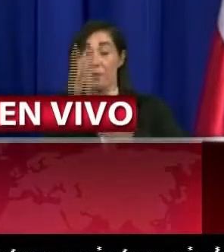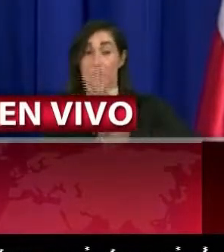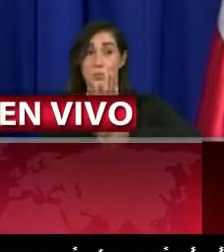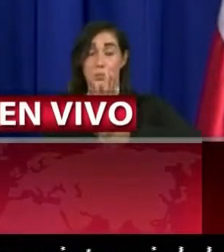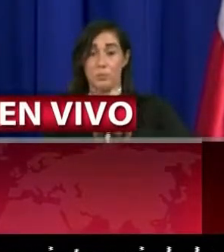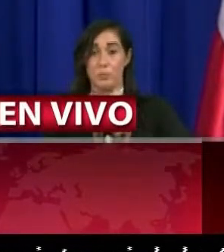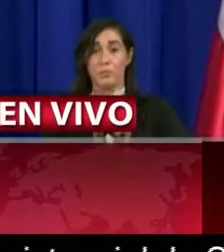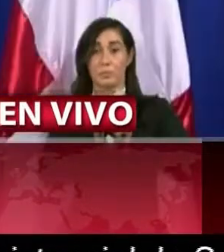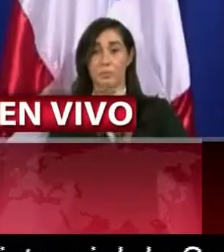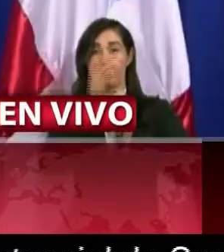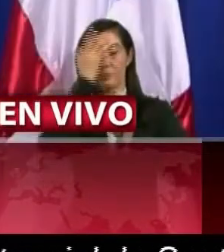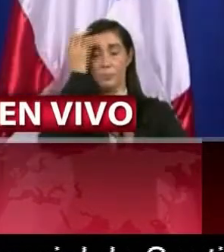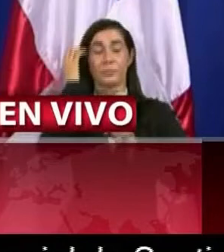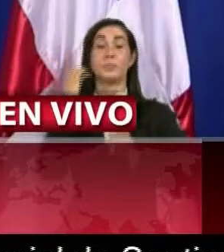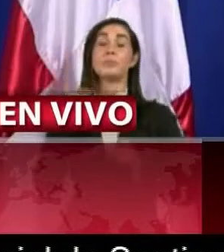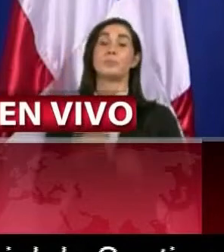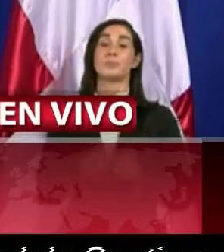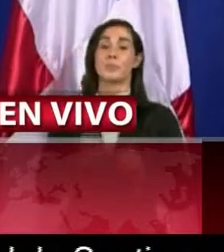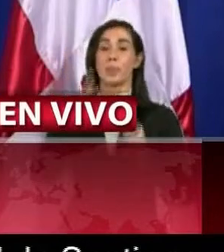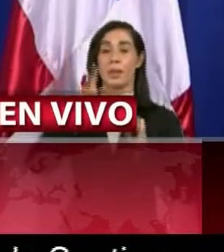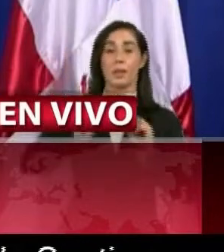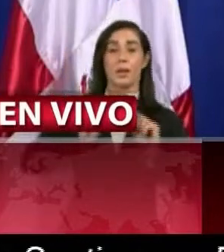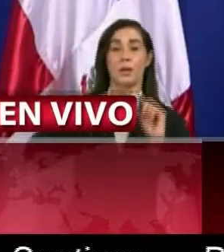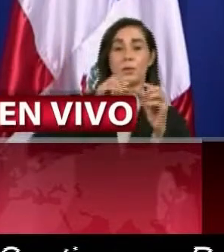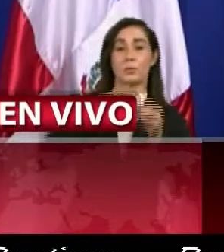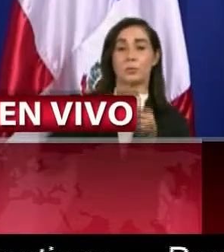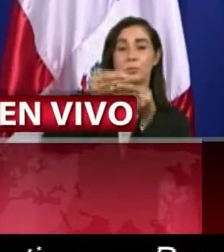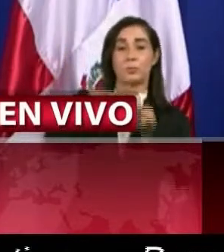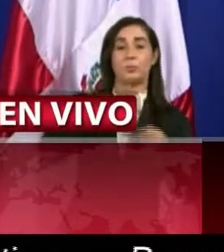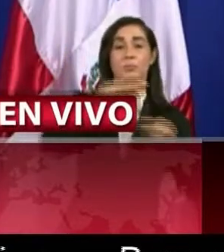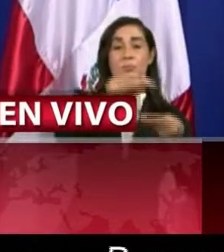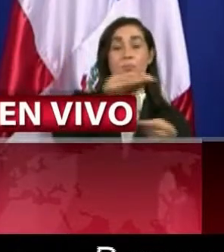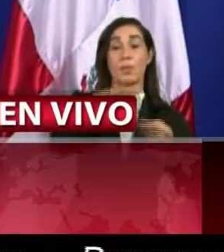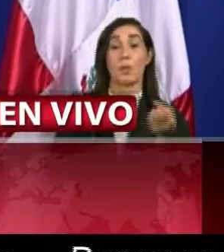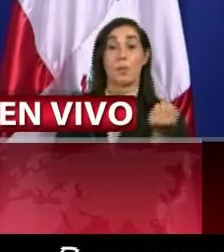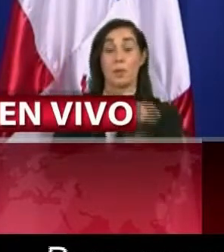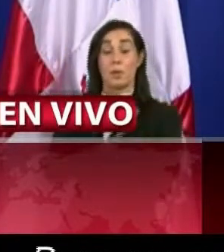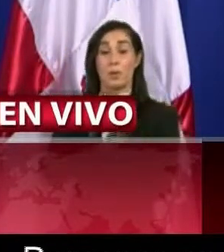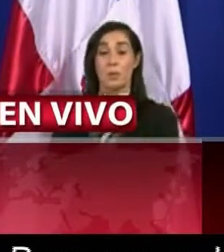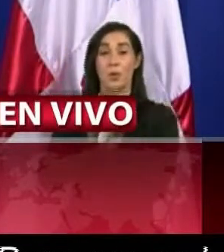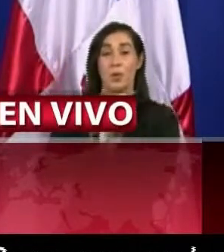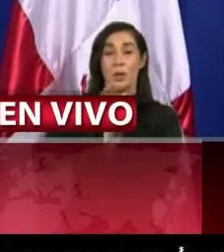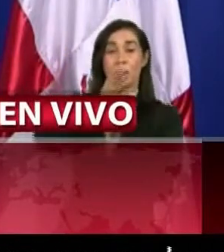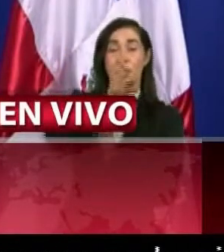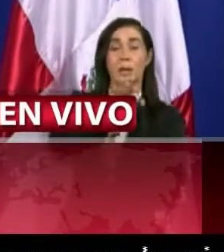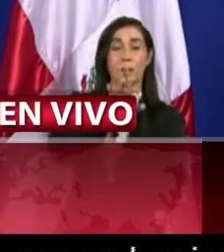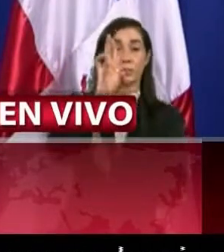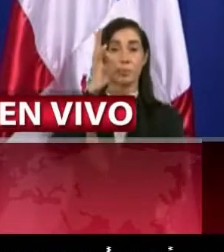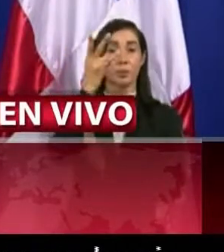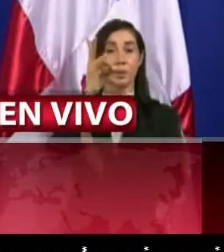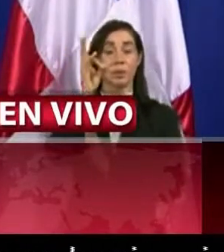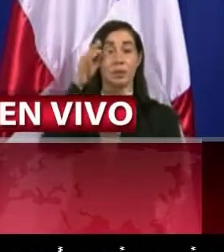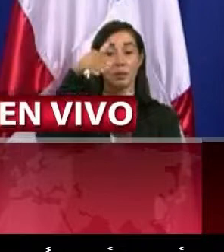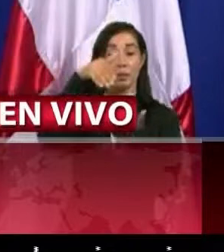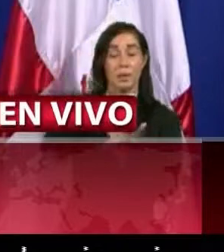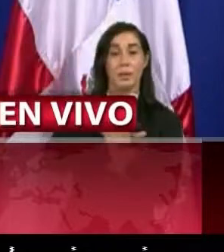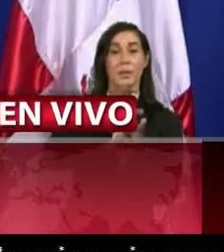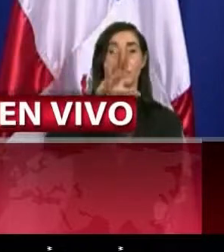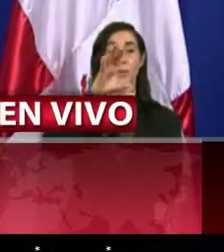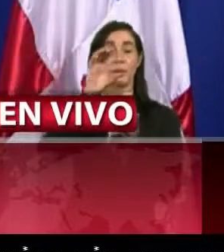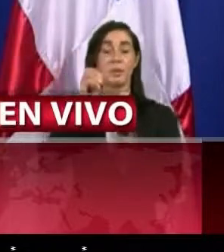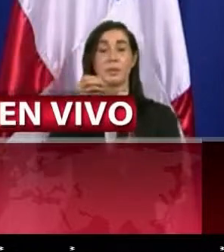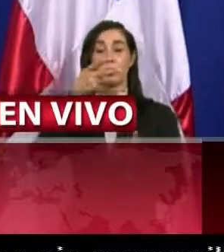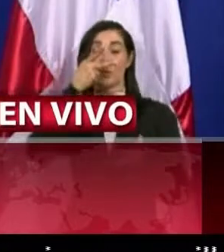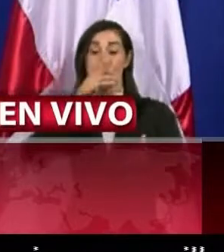COVID-19. Esta entrega es un apoyo directo a 17.500 niños, niñas